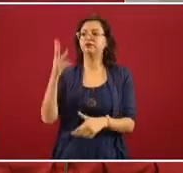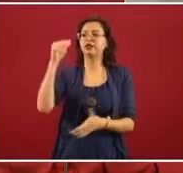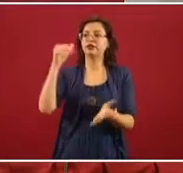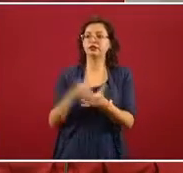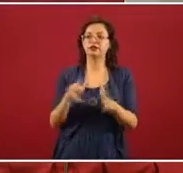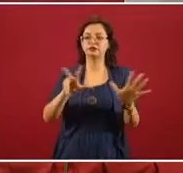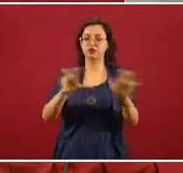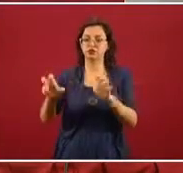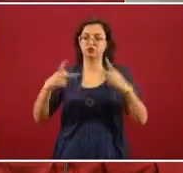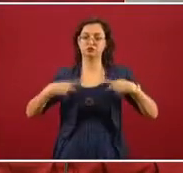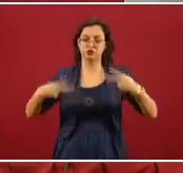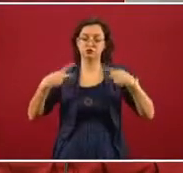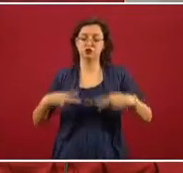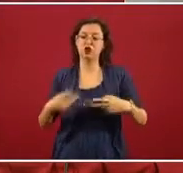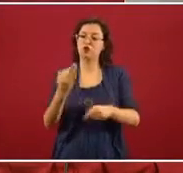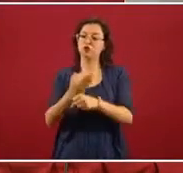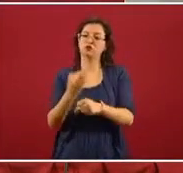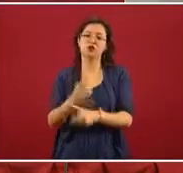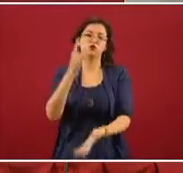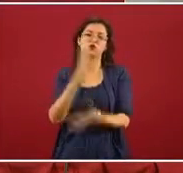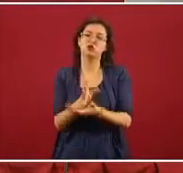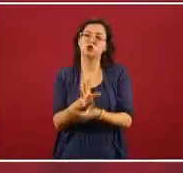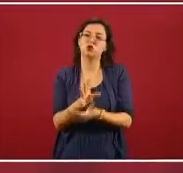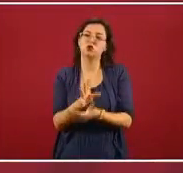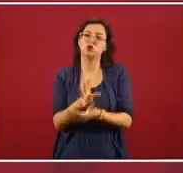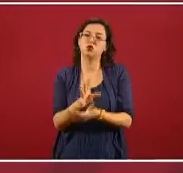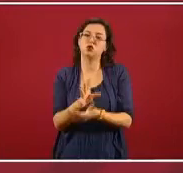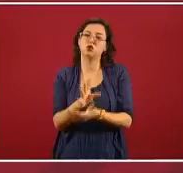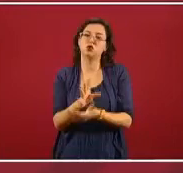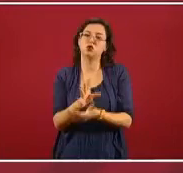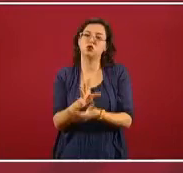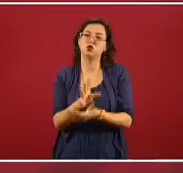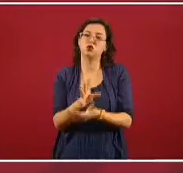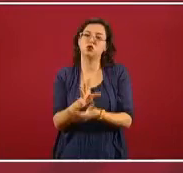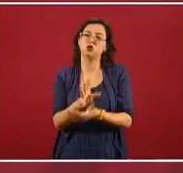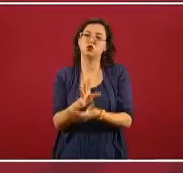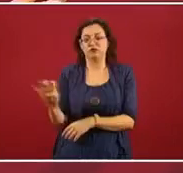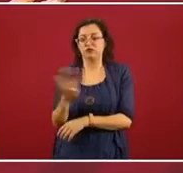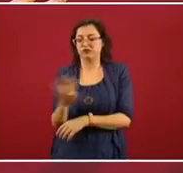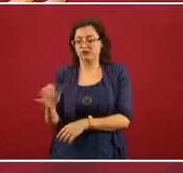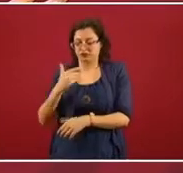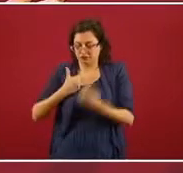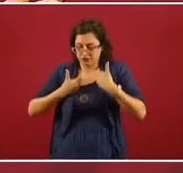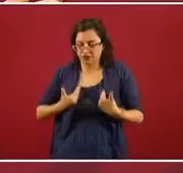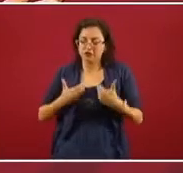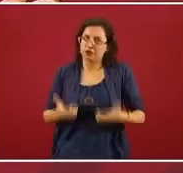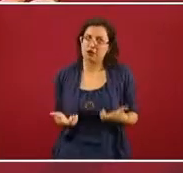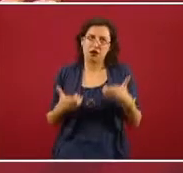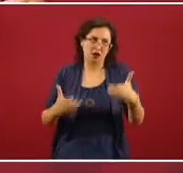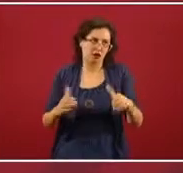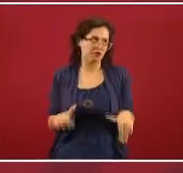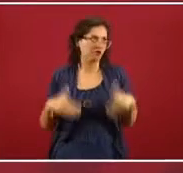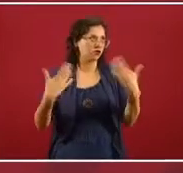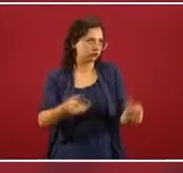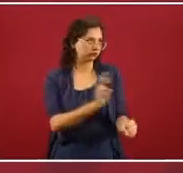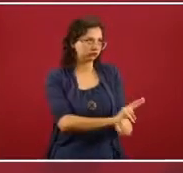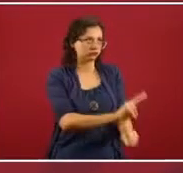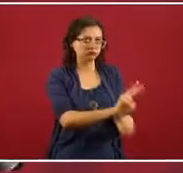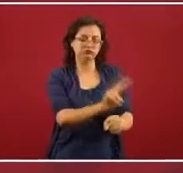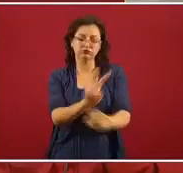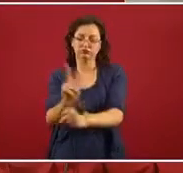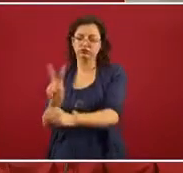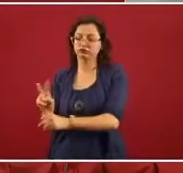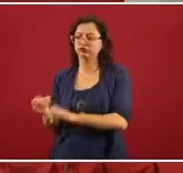3.800 números redondos, estamos 400, pero esos 400 estamos en la calle, incluyendo a un servidor. Con la